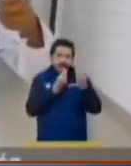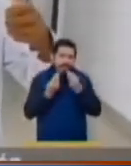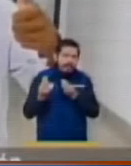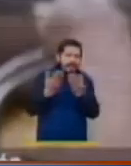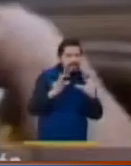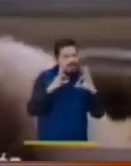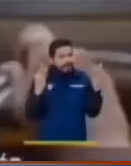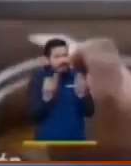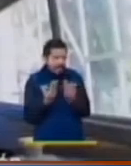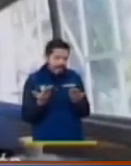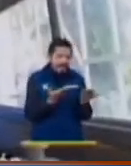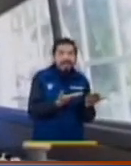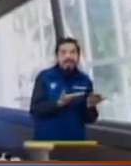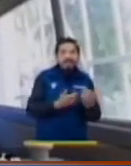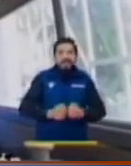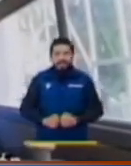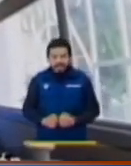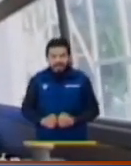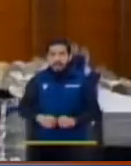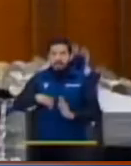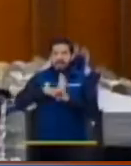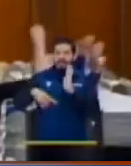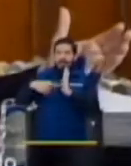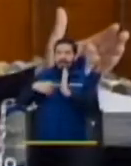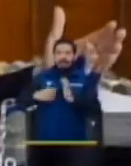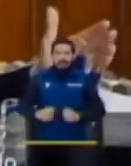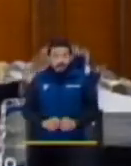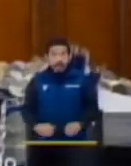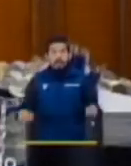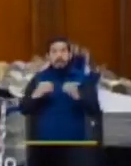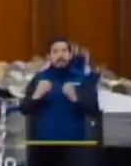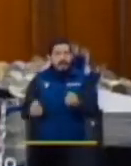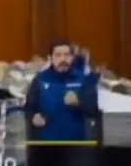salud y la alimentación de sus familias. Jorge Celi, Telerama Noticias.